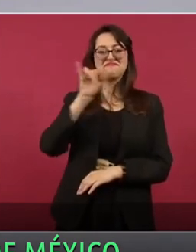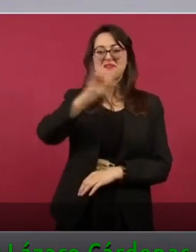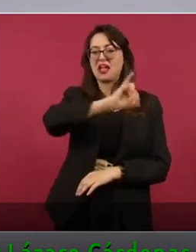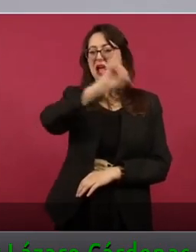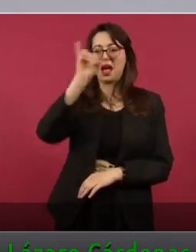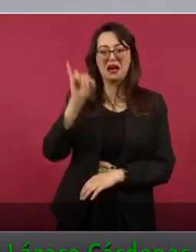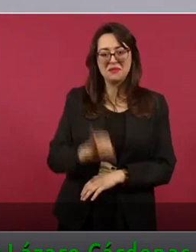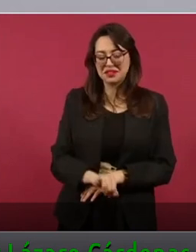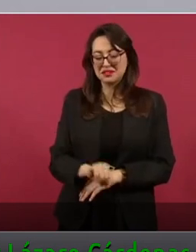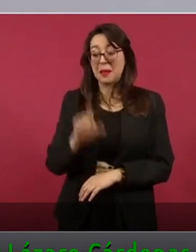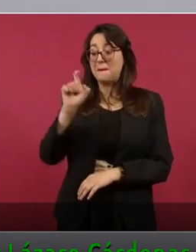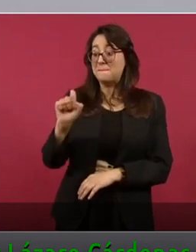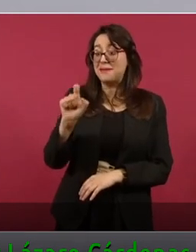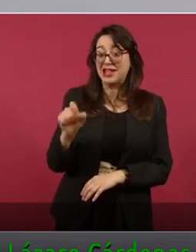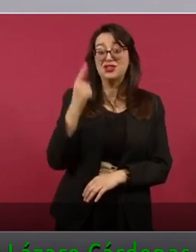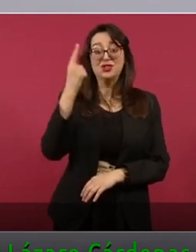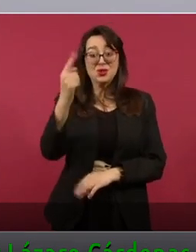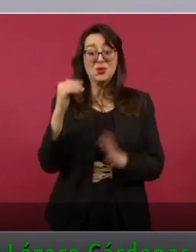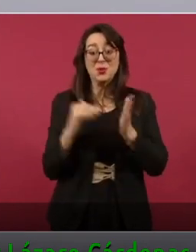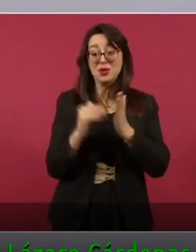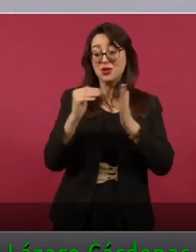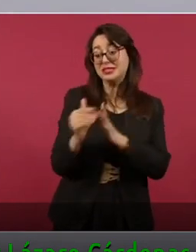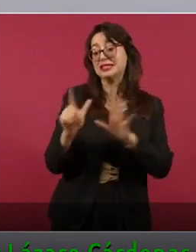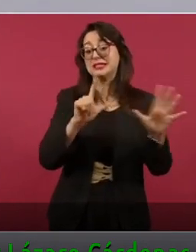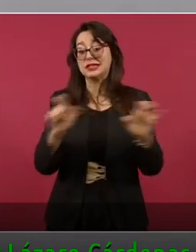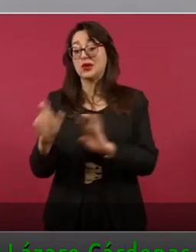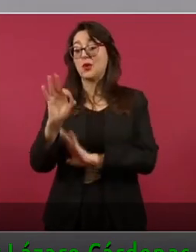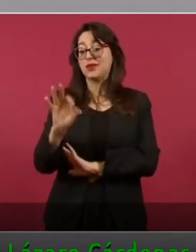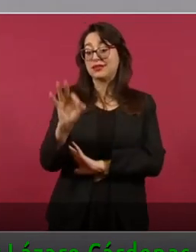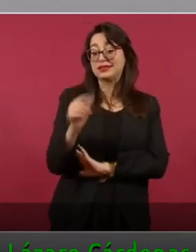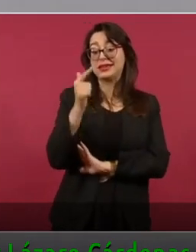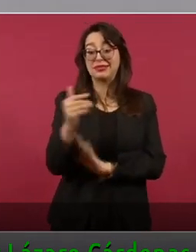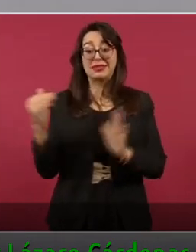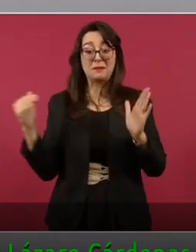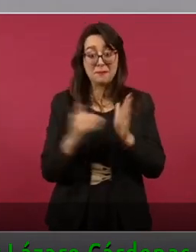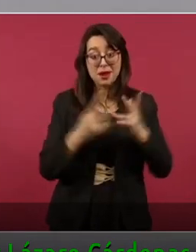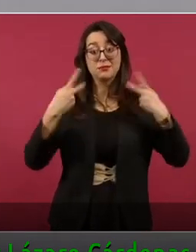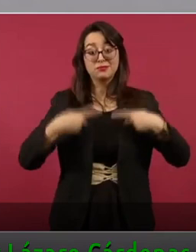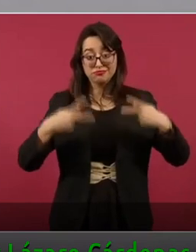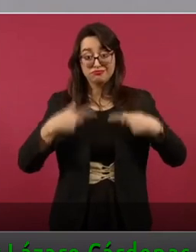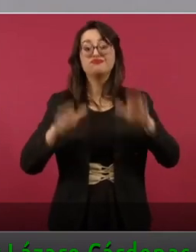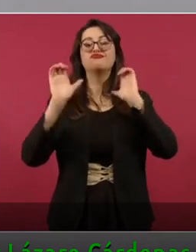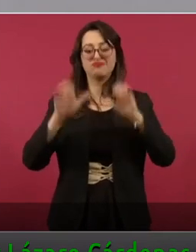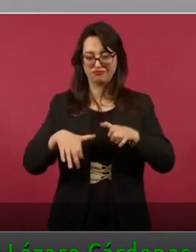cifra de 21 millones setecientos cuarenta y siete mil trabajadores